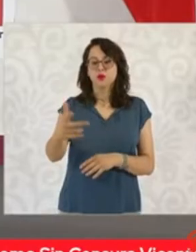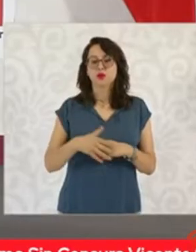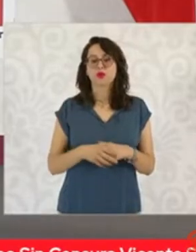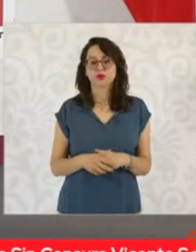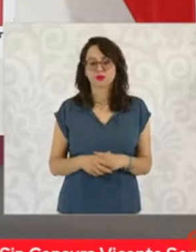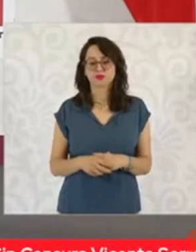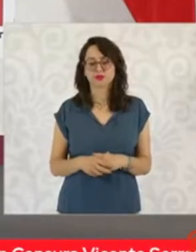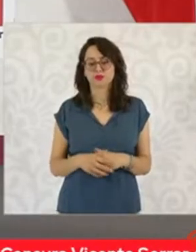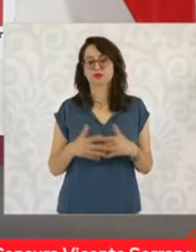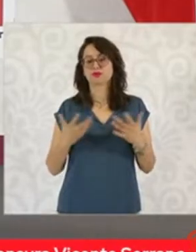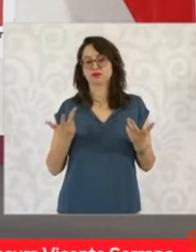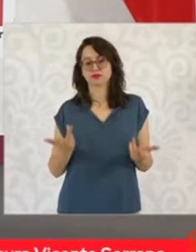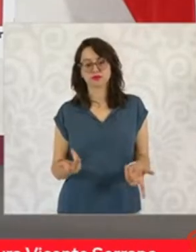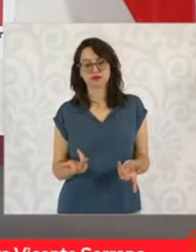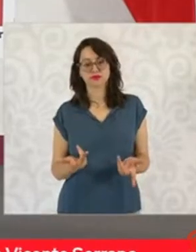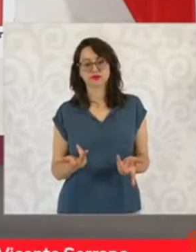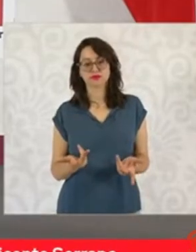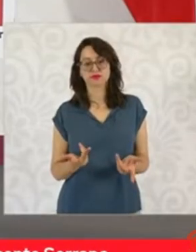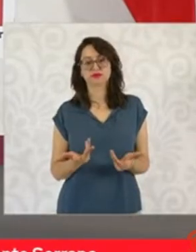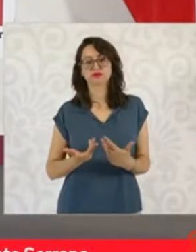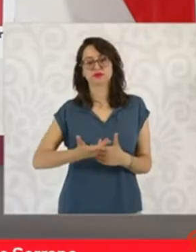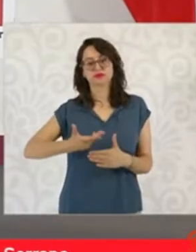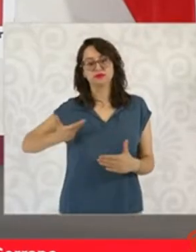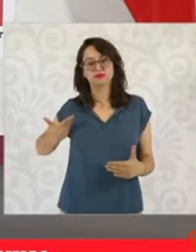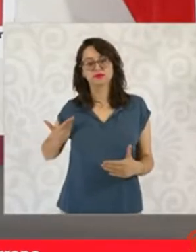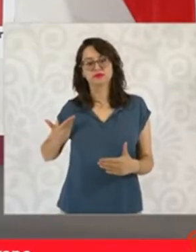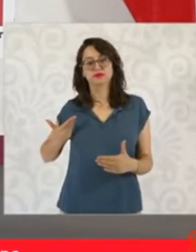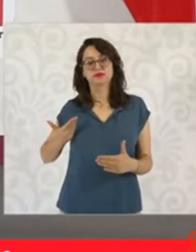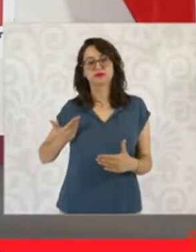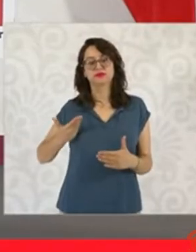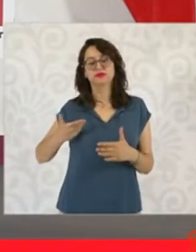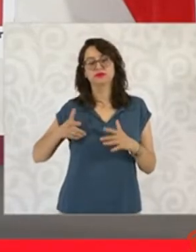vivienda, que pasa de